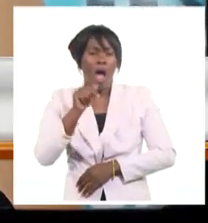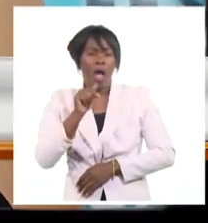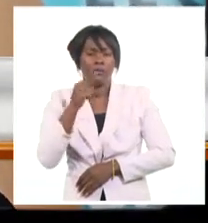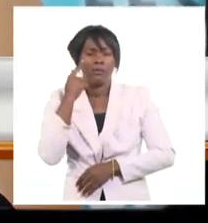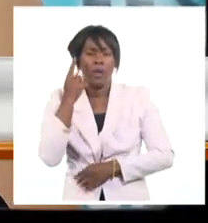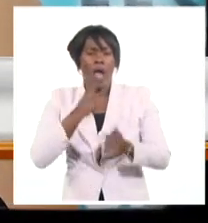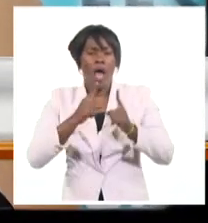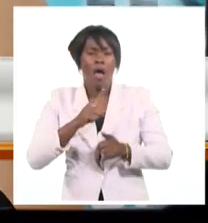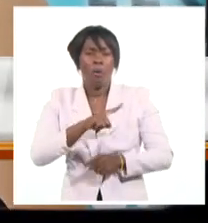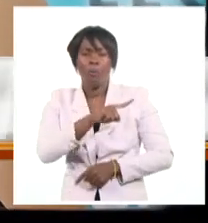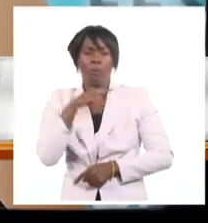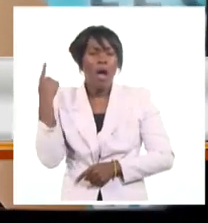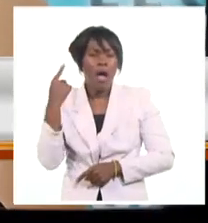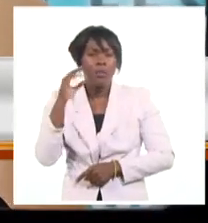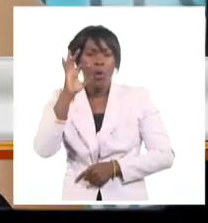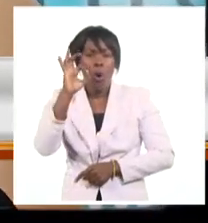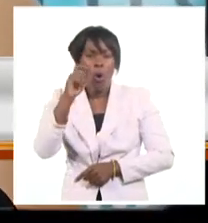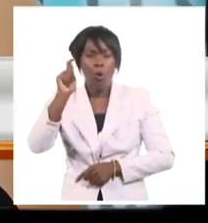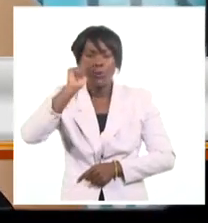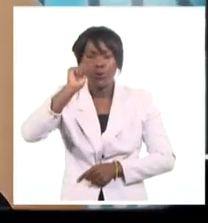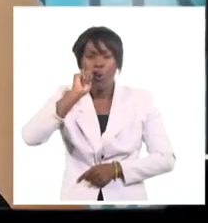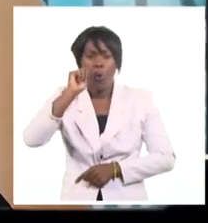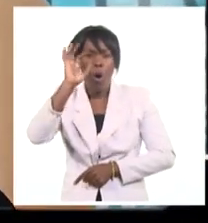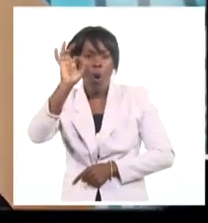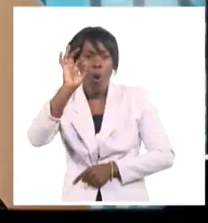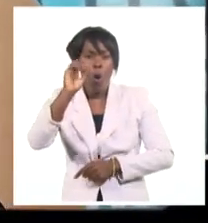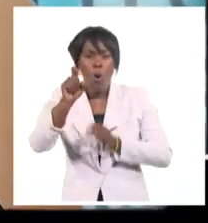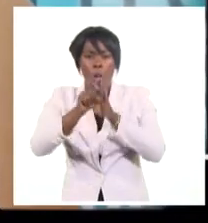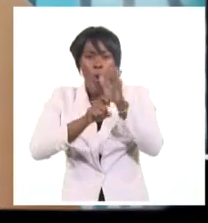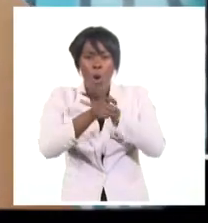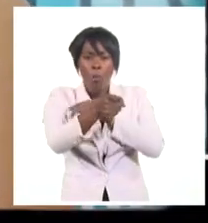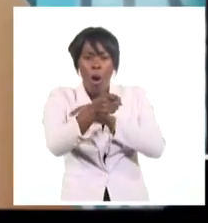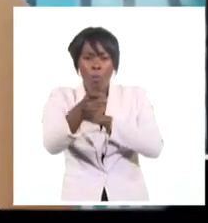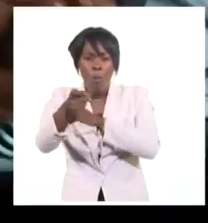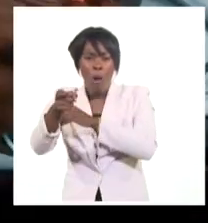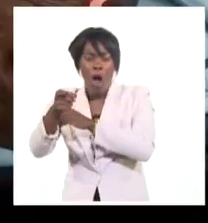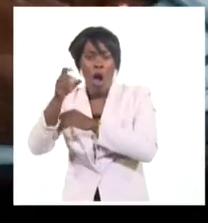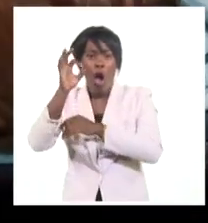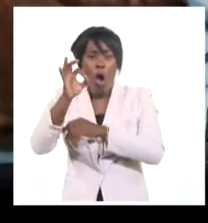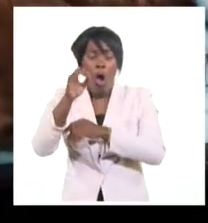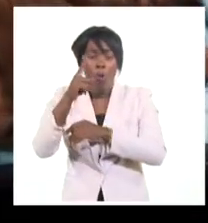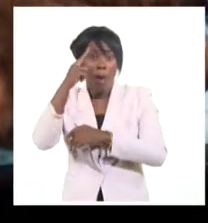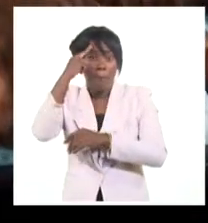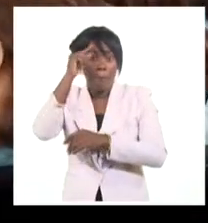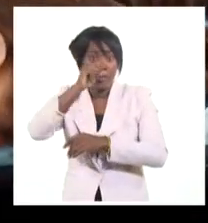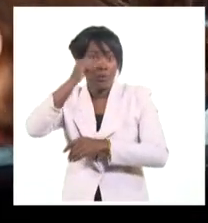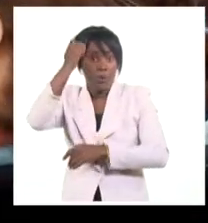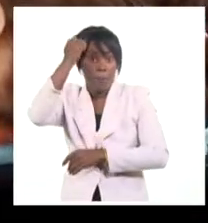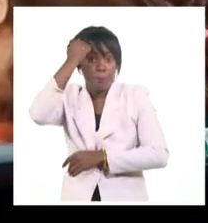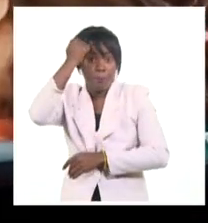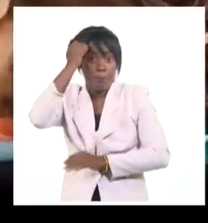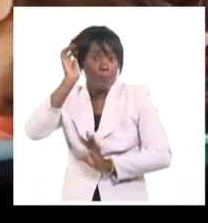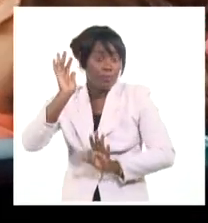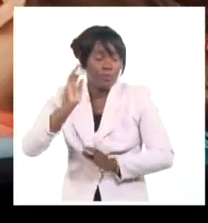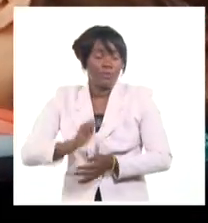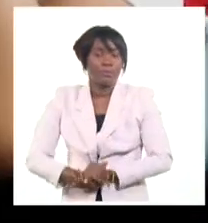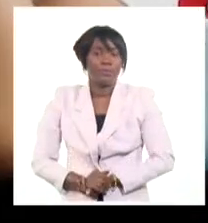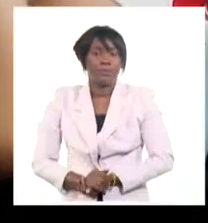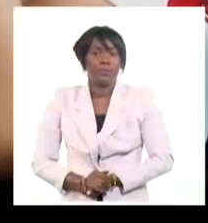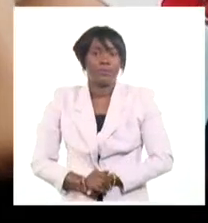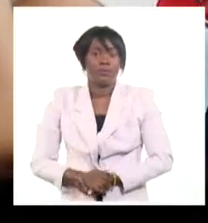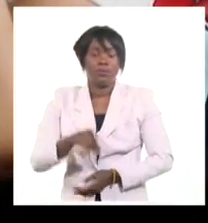un muerto o siempre que te tiene que tener droga o siempre tiene que tener gente que no piensa la programación cinematográfica salió